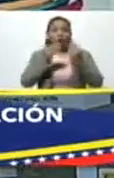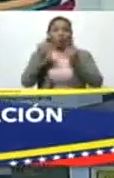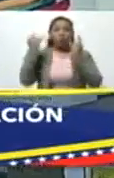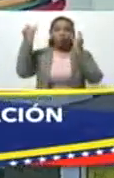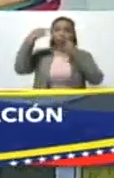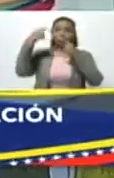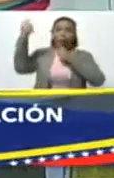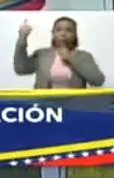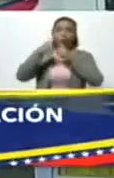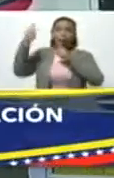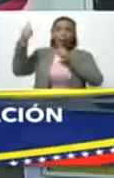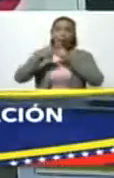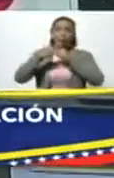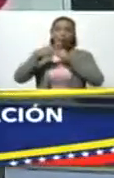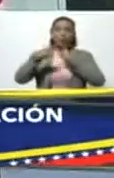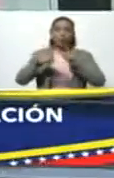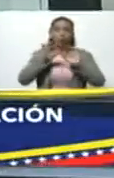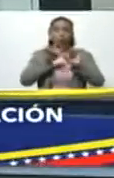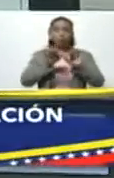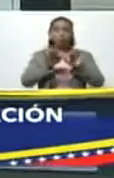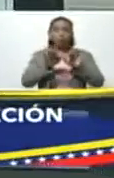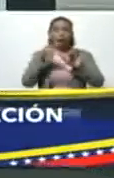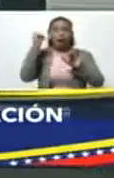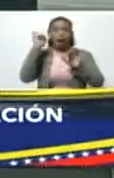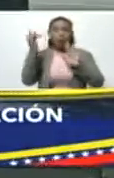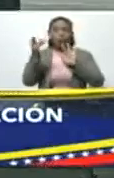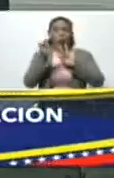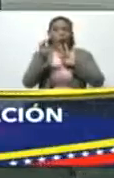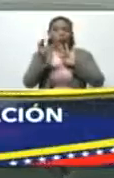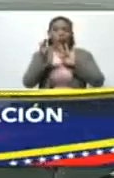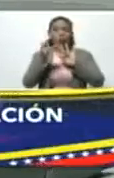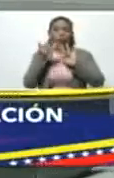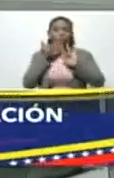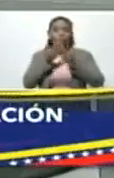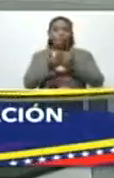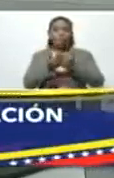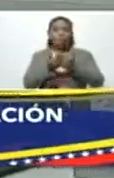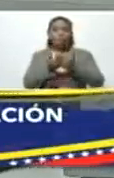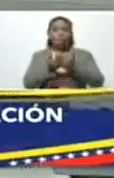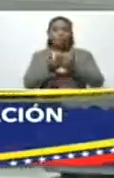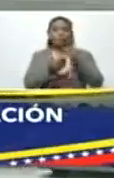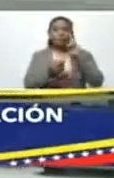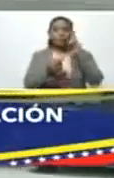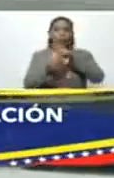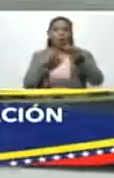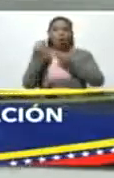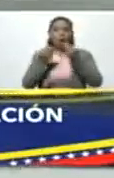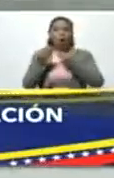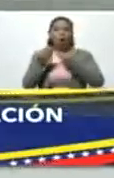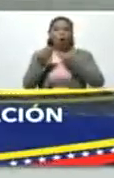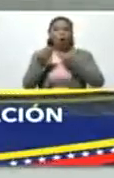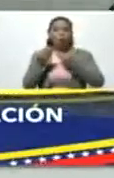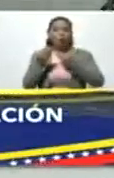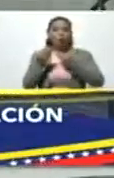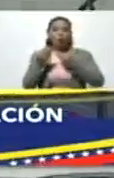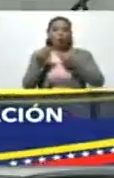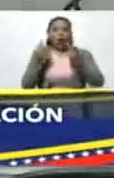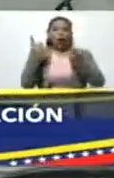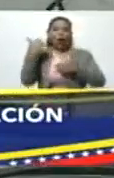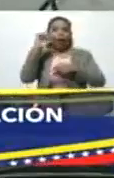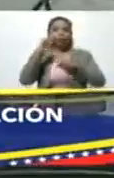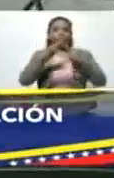y un ordenador donde hay una interfaz que nos permite observar la trayectoria de los satélites que estén almacenados en su